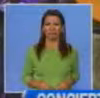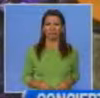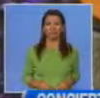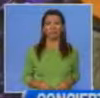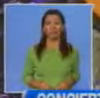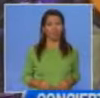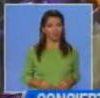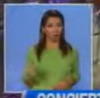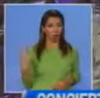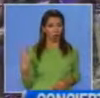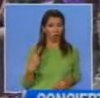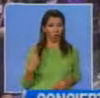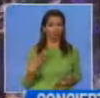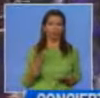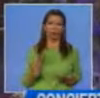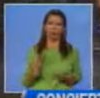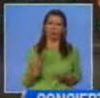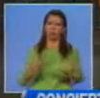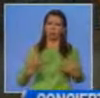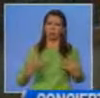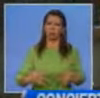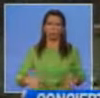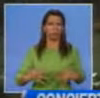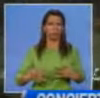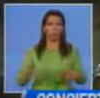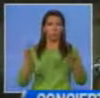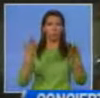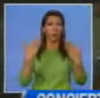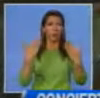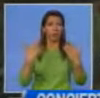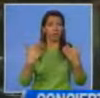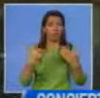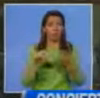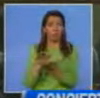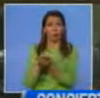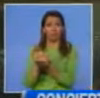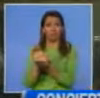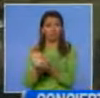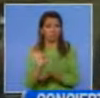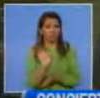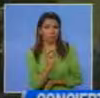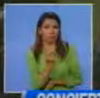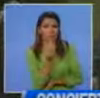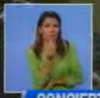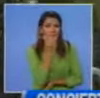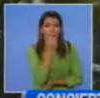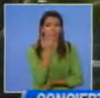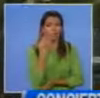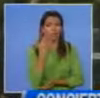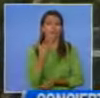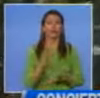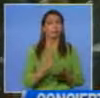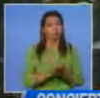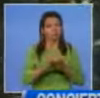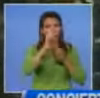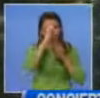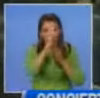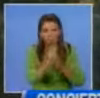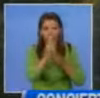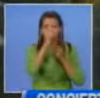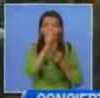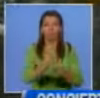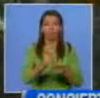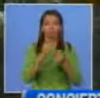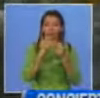Y juntos le rendían su propio homenaje a La Perla. En un concierto gratuito organizado por la Gobernación del Guayas en el Teatro Centro Cívico